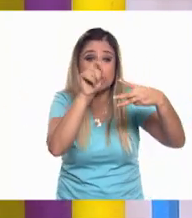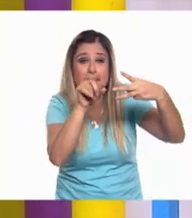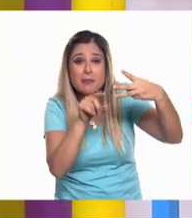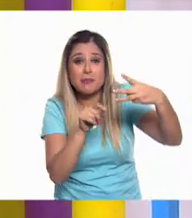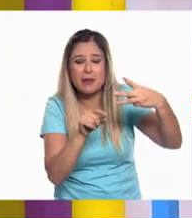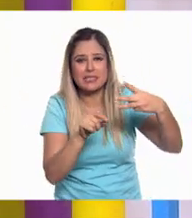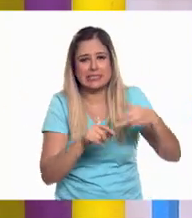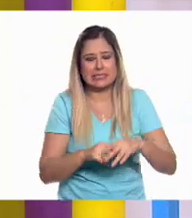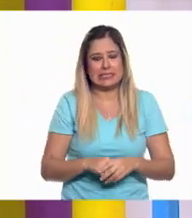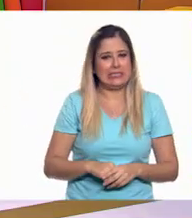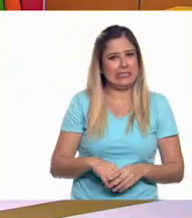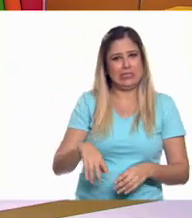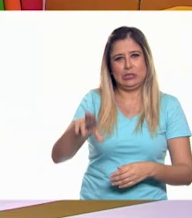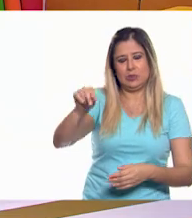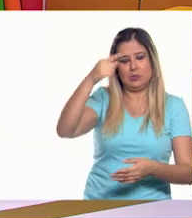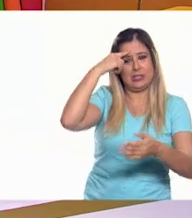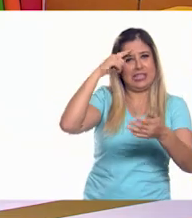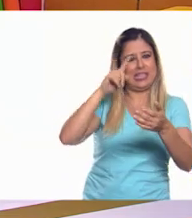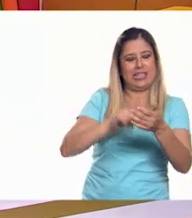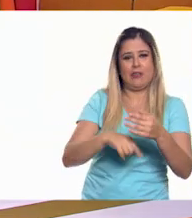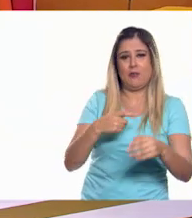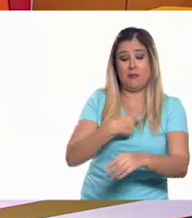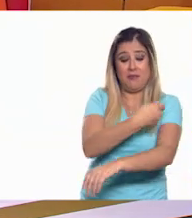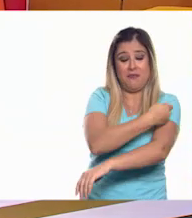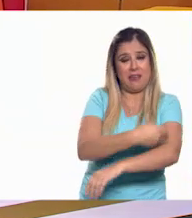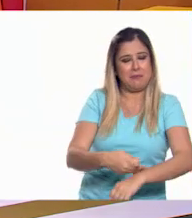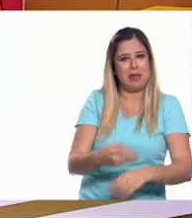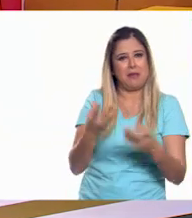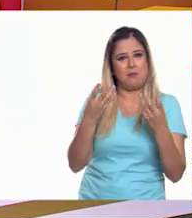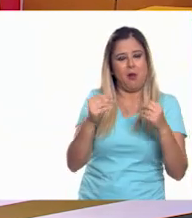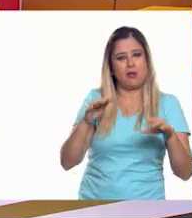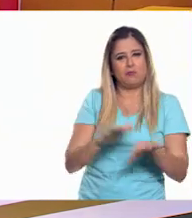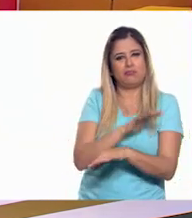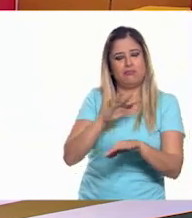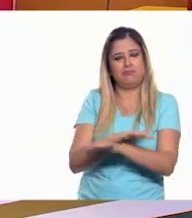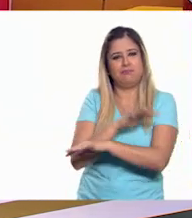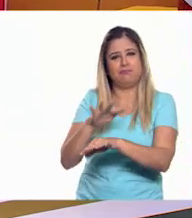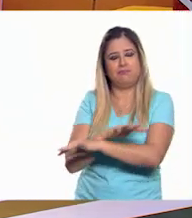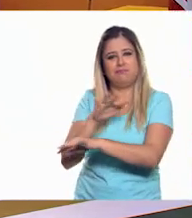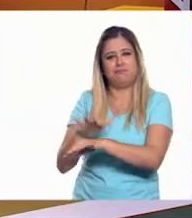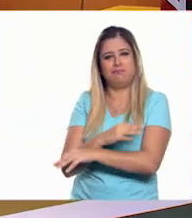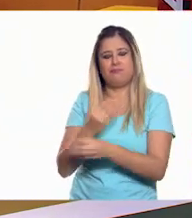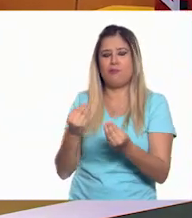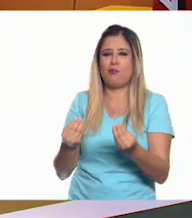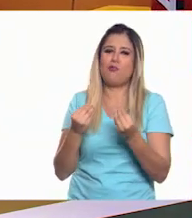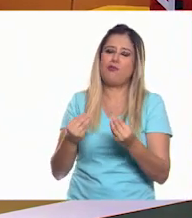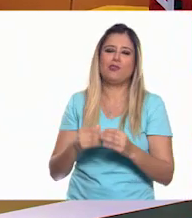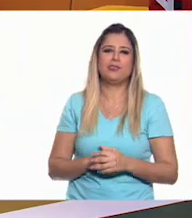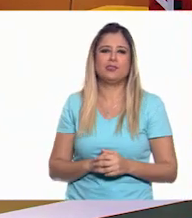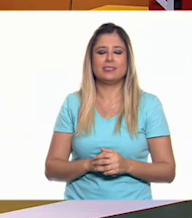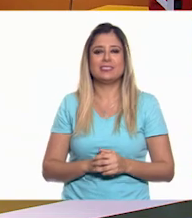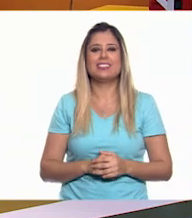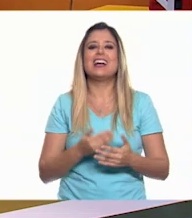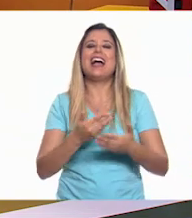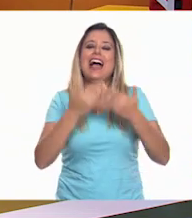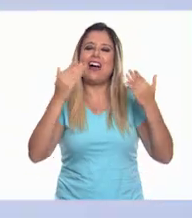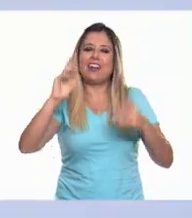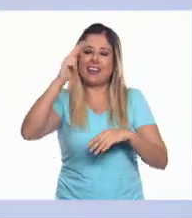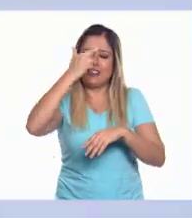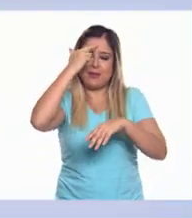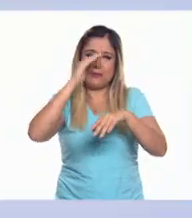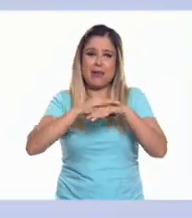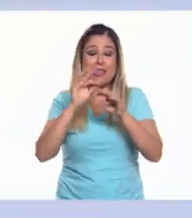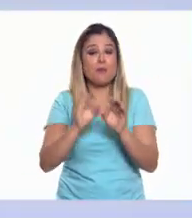Leni. Tan solo en mi familia han pasado muchos eventos que han hecho que cambie. Ahora vamos a recordar algo